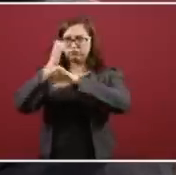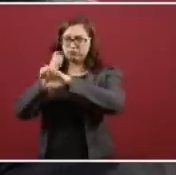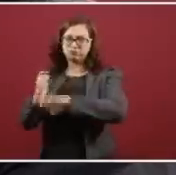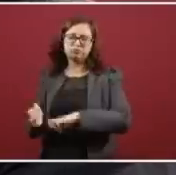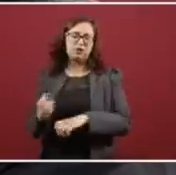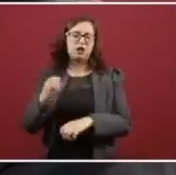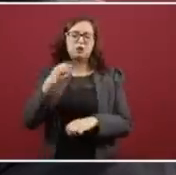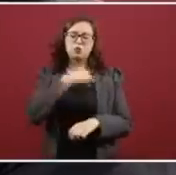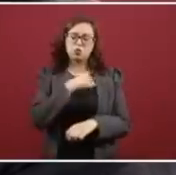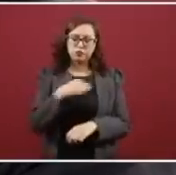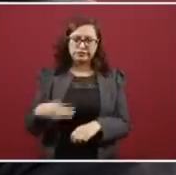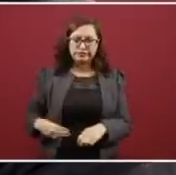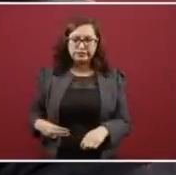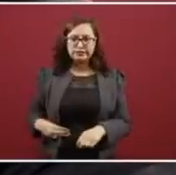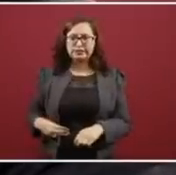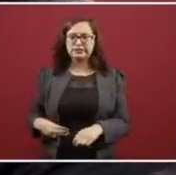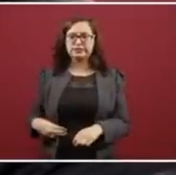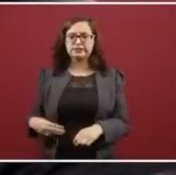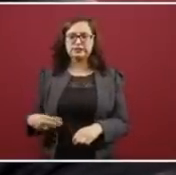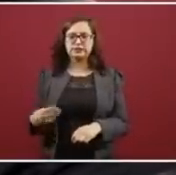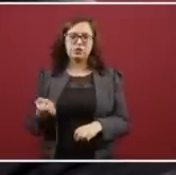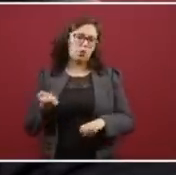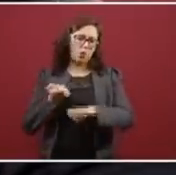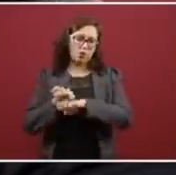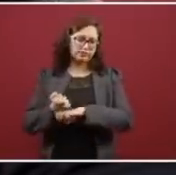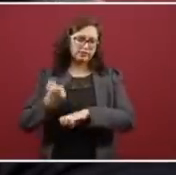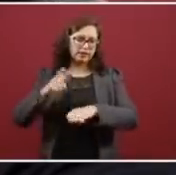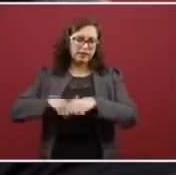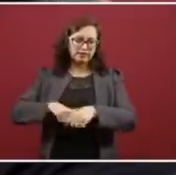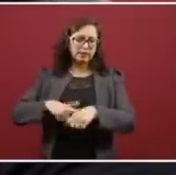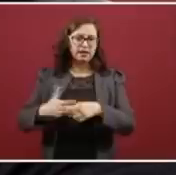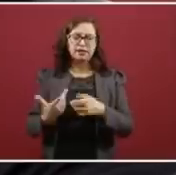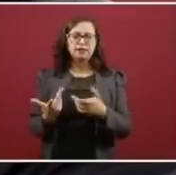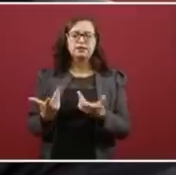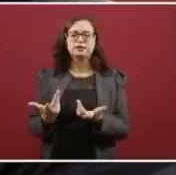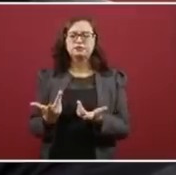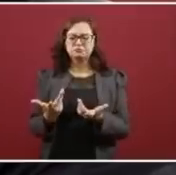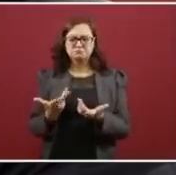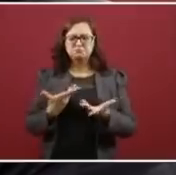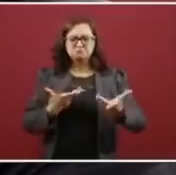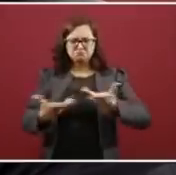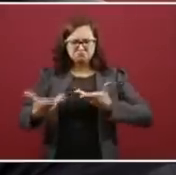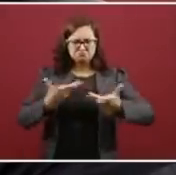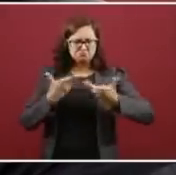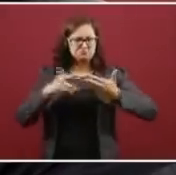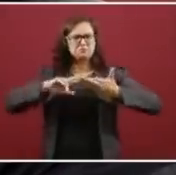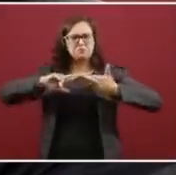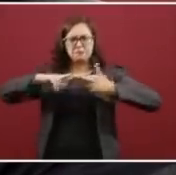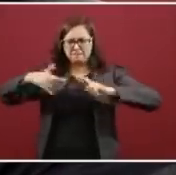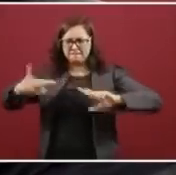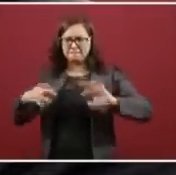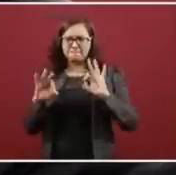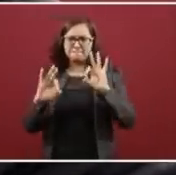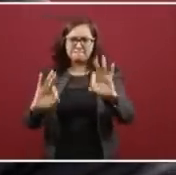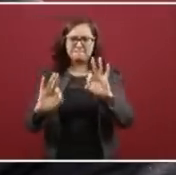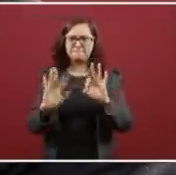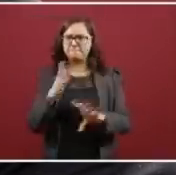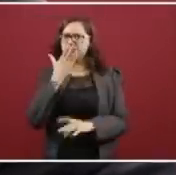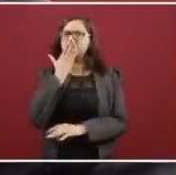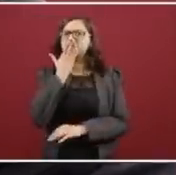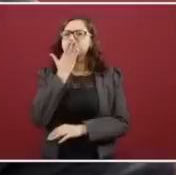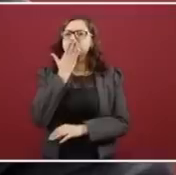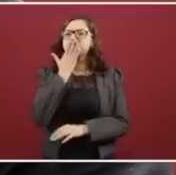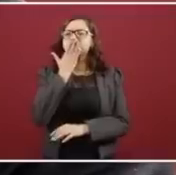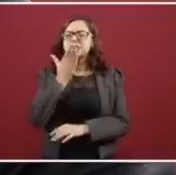municipales sean los gobiernos estatales hay una muy buena relación una relación